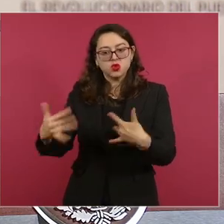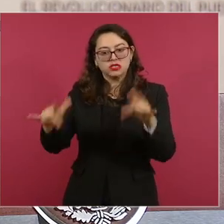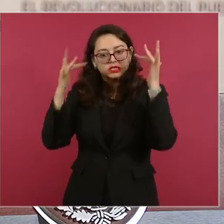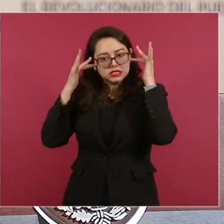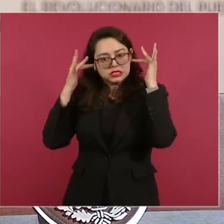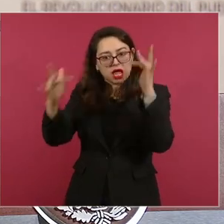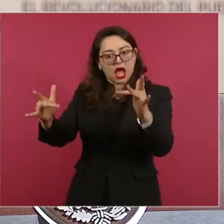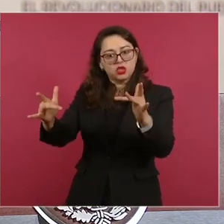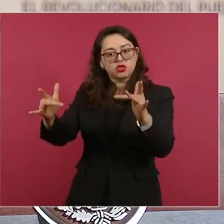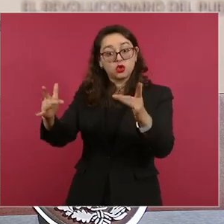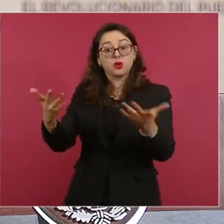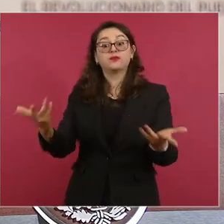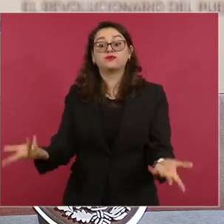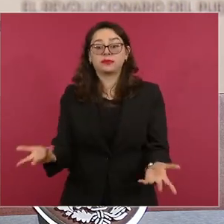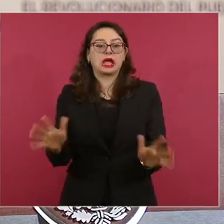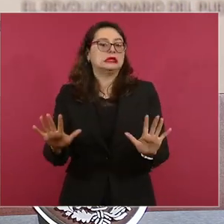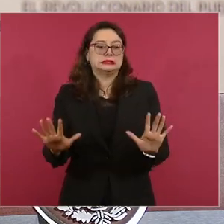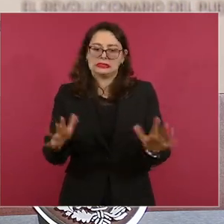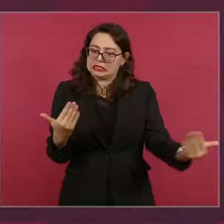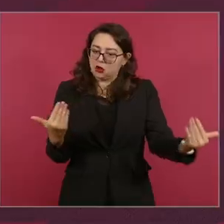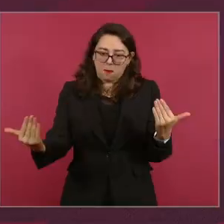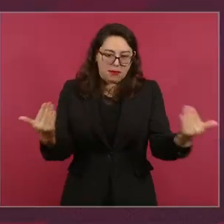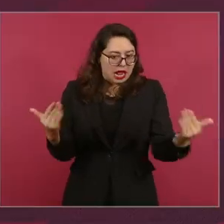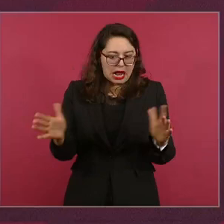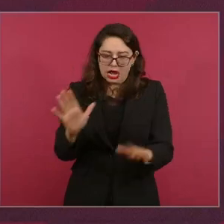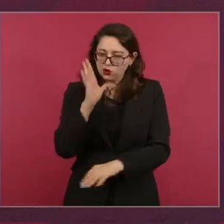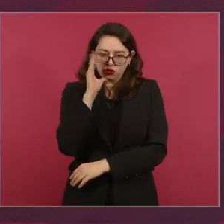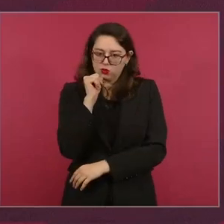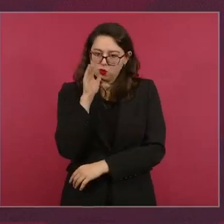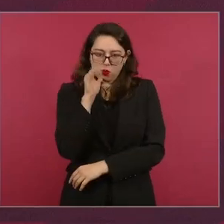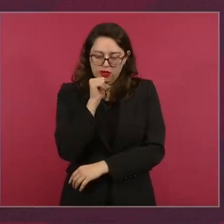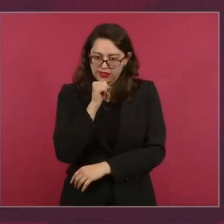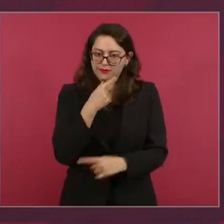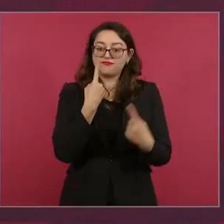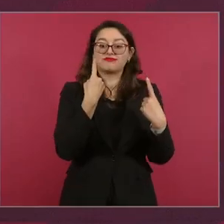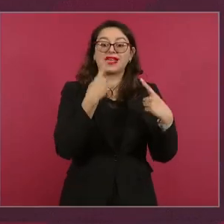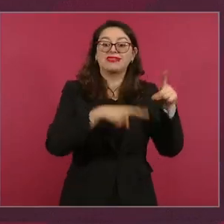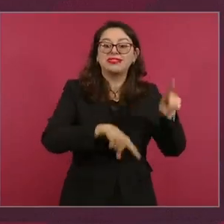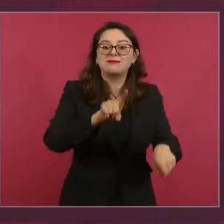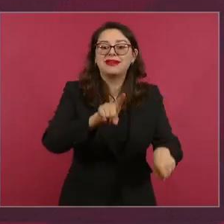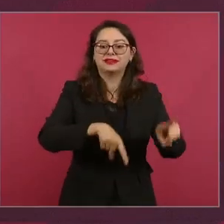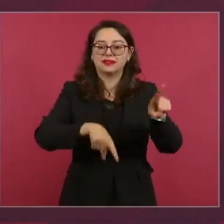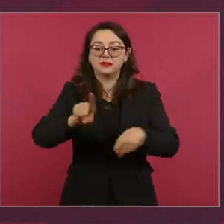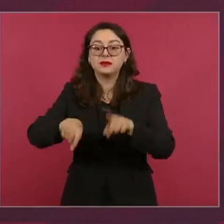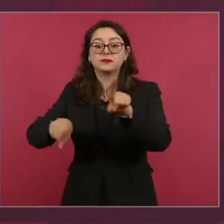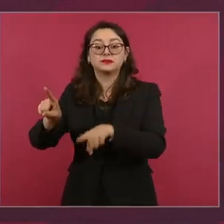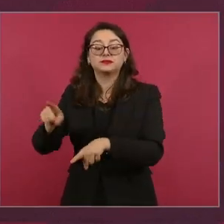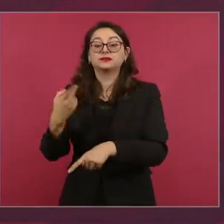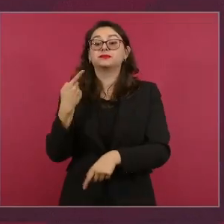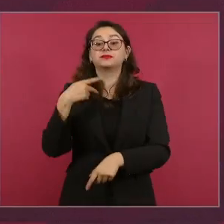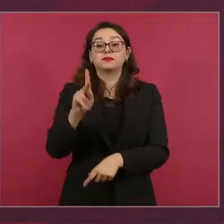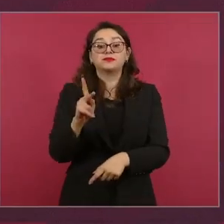Por eso hablo de guardadas todas las proporciones, ¿eh? Pero no es lo mismo.